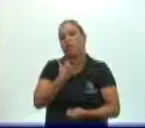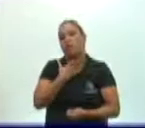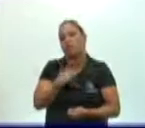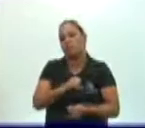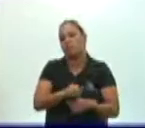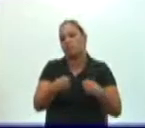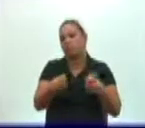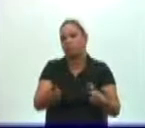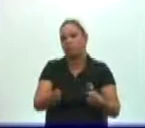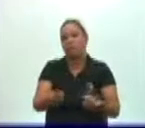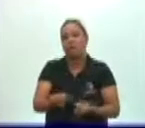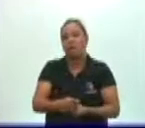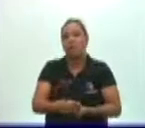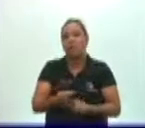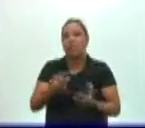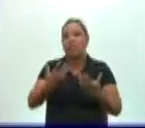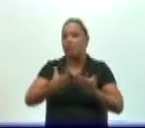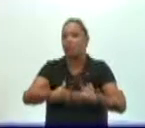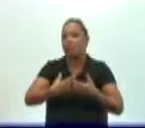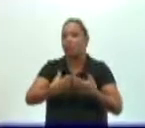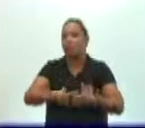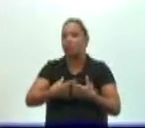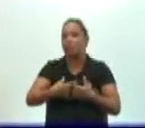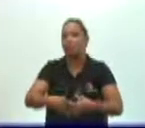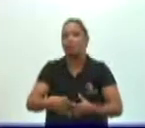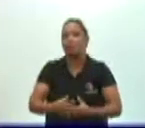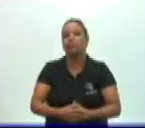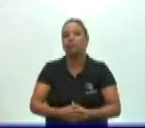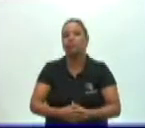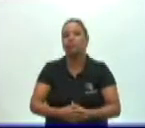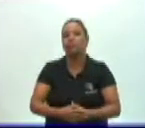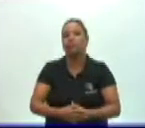crecientes demandas de la industria mecanizada.